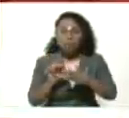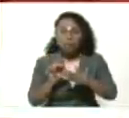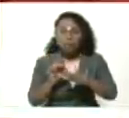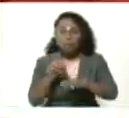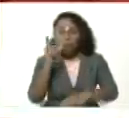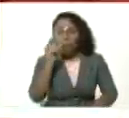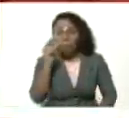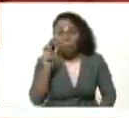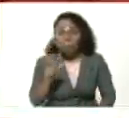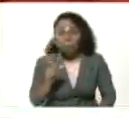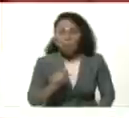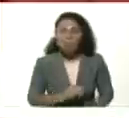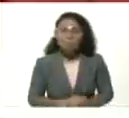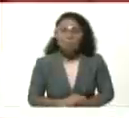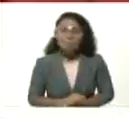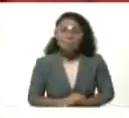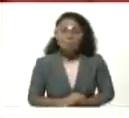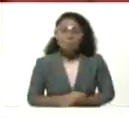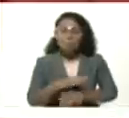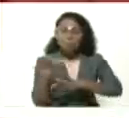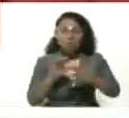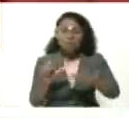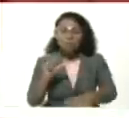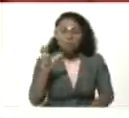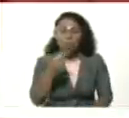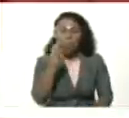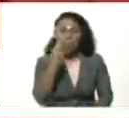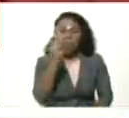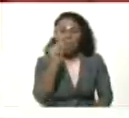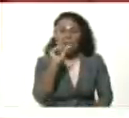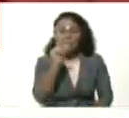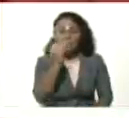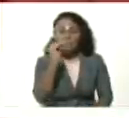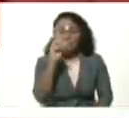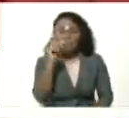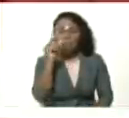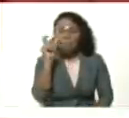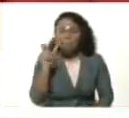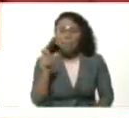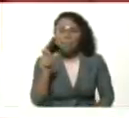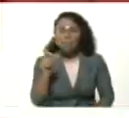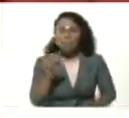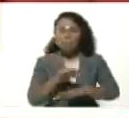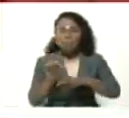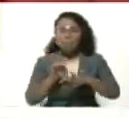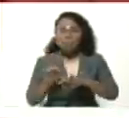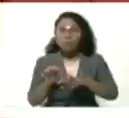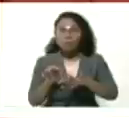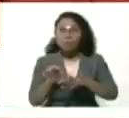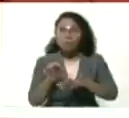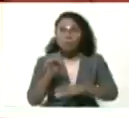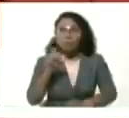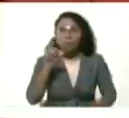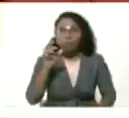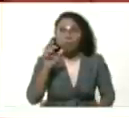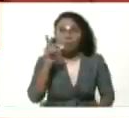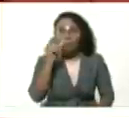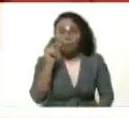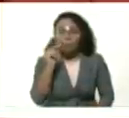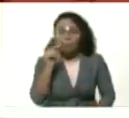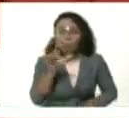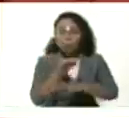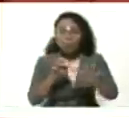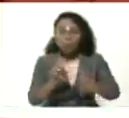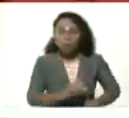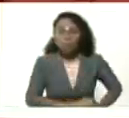Evia, Willington Vivas. Municipio Guásimo, José Zambrano. Municipio Michelena, Giovanni Ropero. Municipio